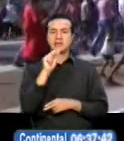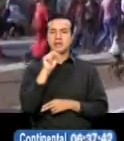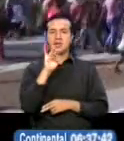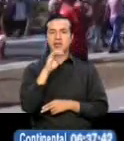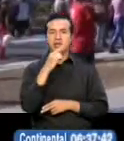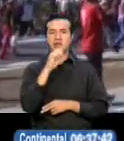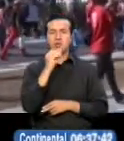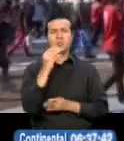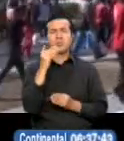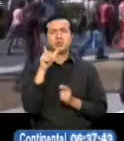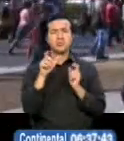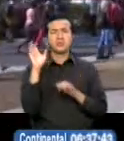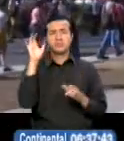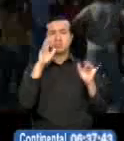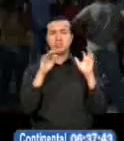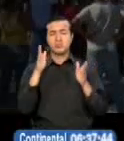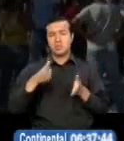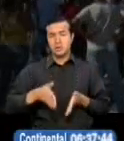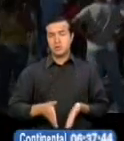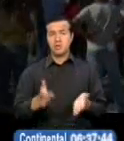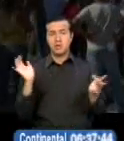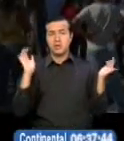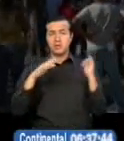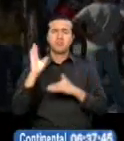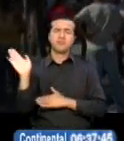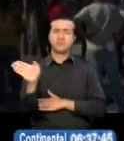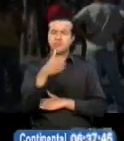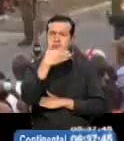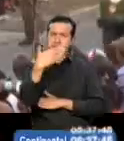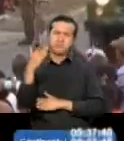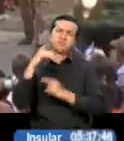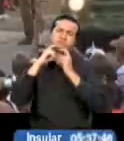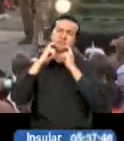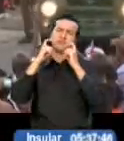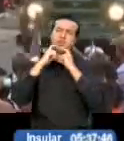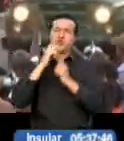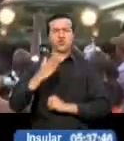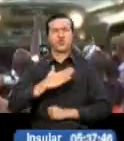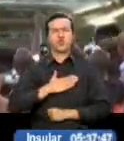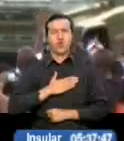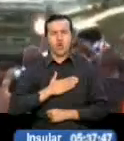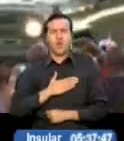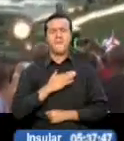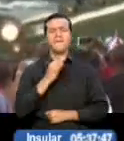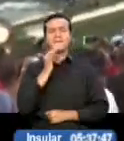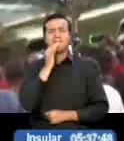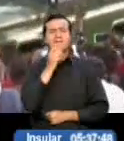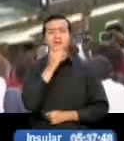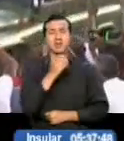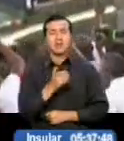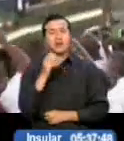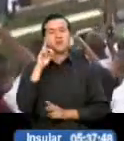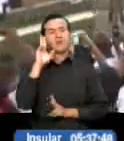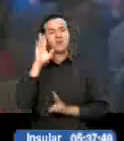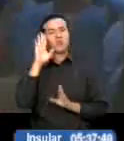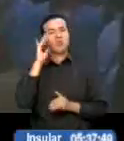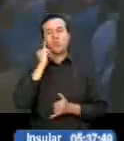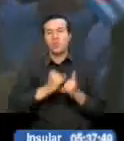Miles de cubanos aglomerados en las calles, ondeando banderas y gritando "Soy Fidel", le dieron el último adiós a su